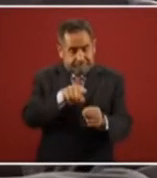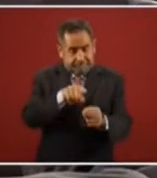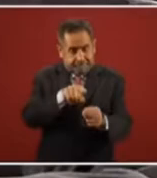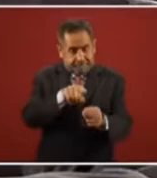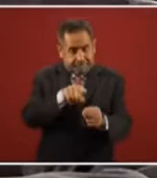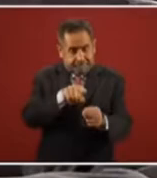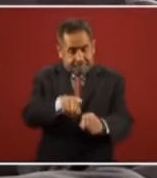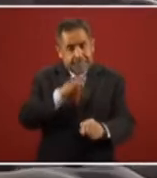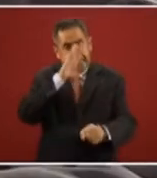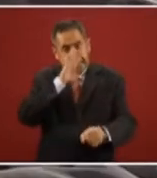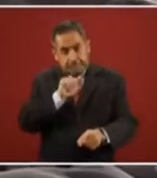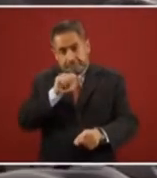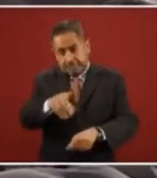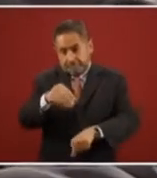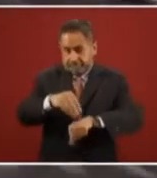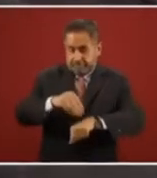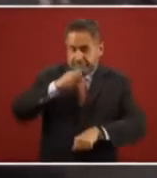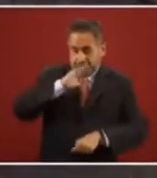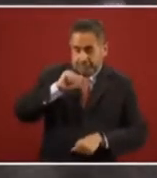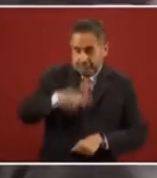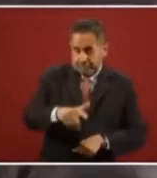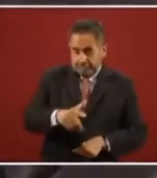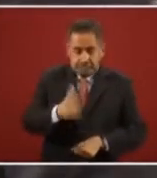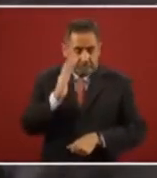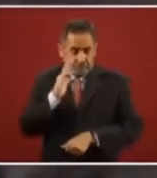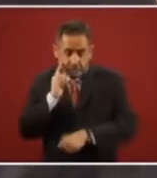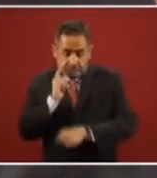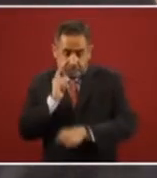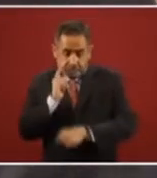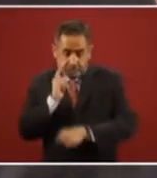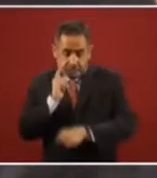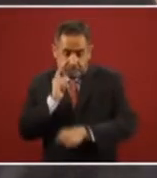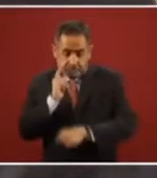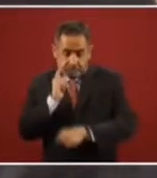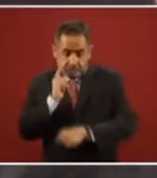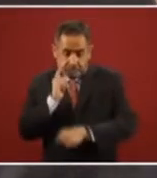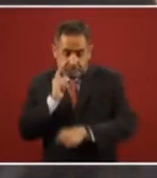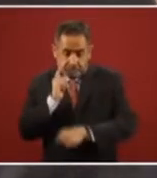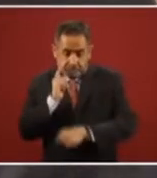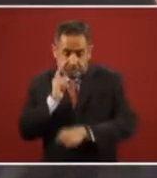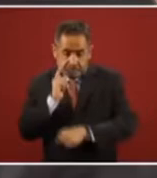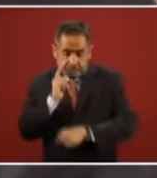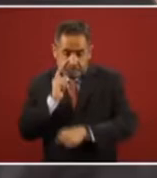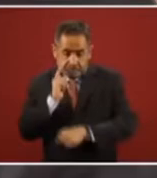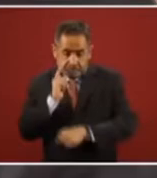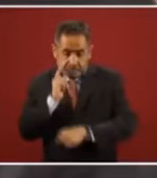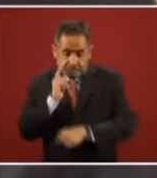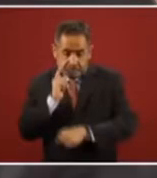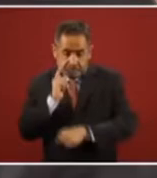sense y castigarlos tengo inicio